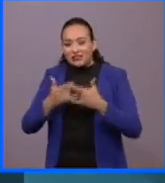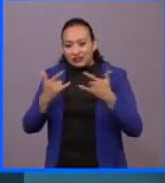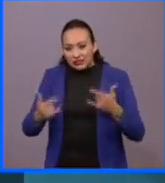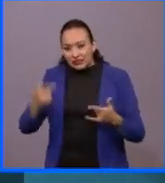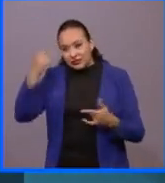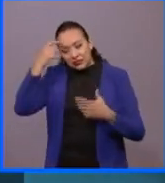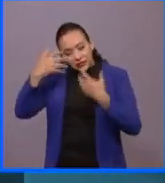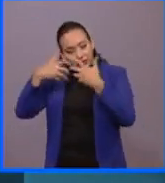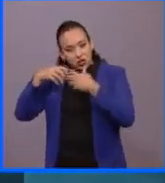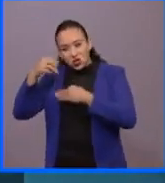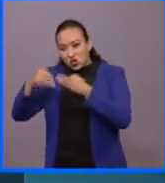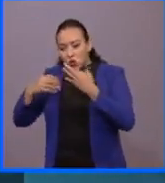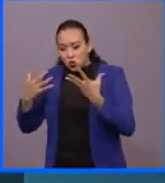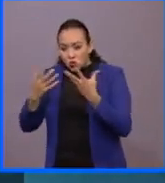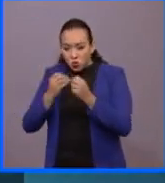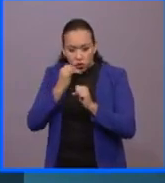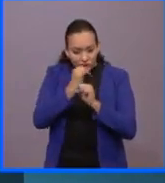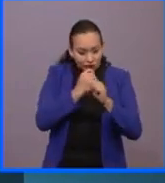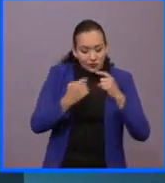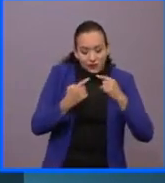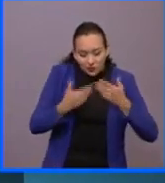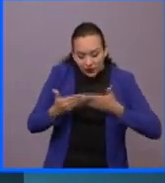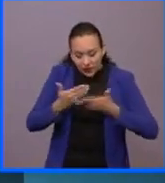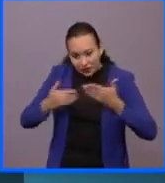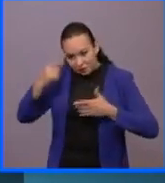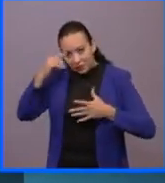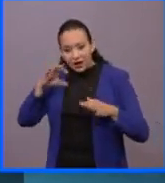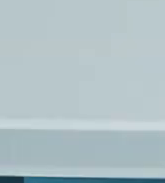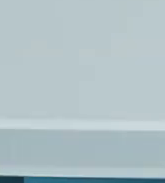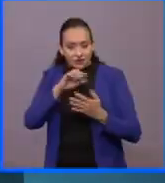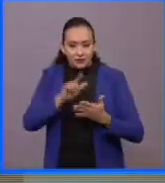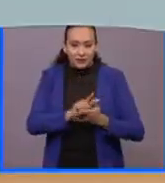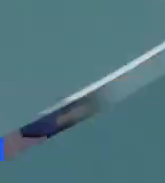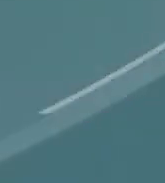una óptica más allá del derecho.